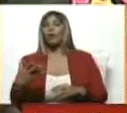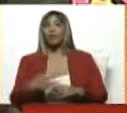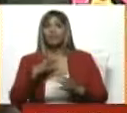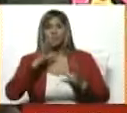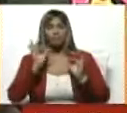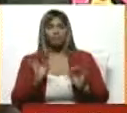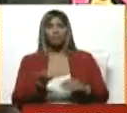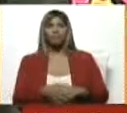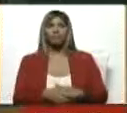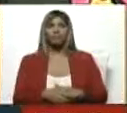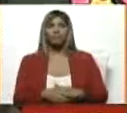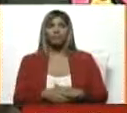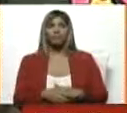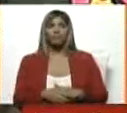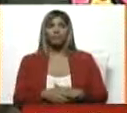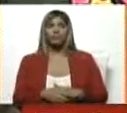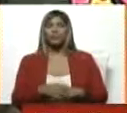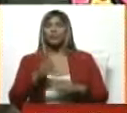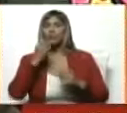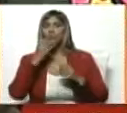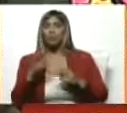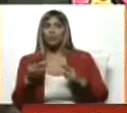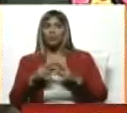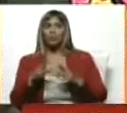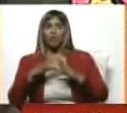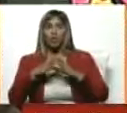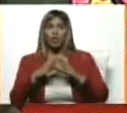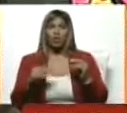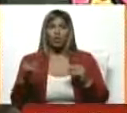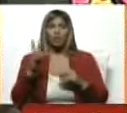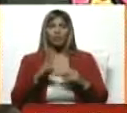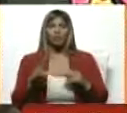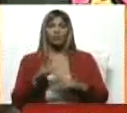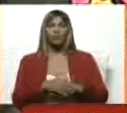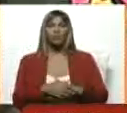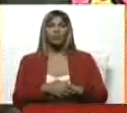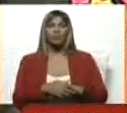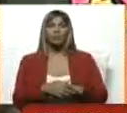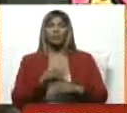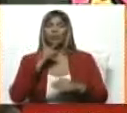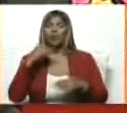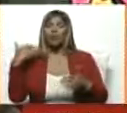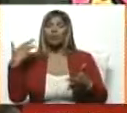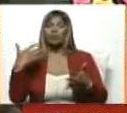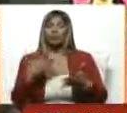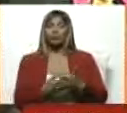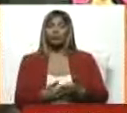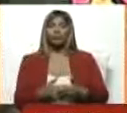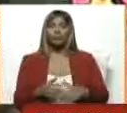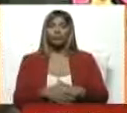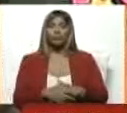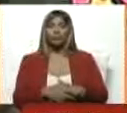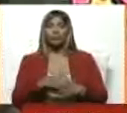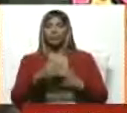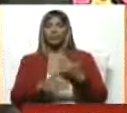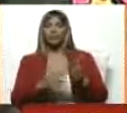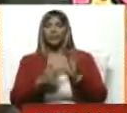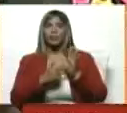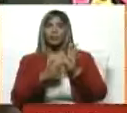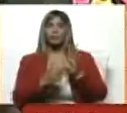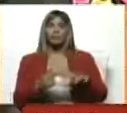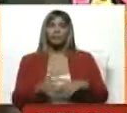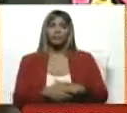verdad, dignos de reconocimiento todos los venezolanos y venezolanas que de generación en generación han ido